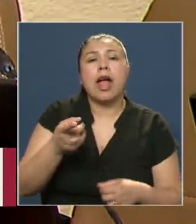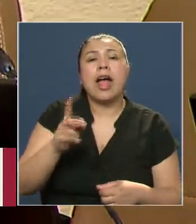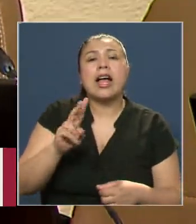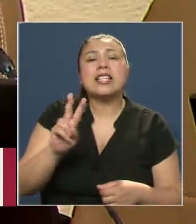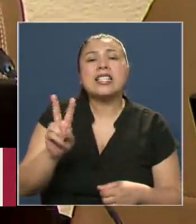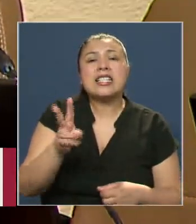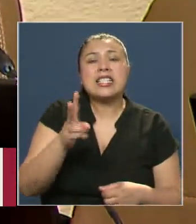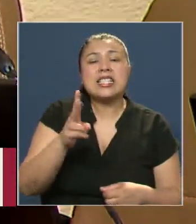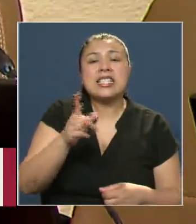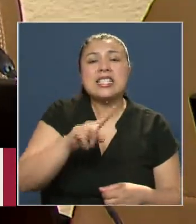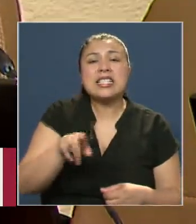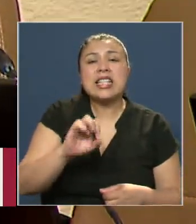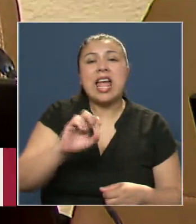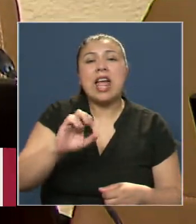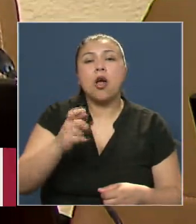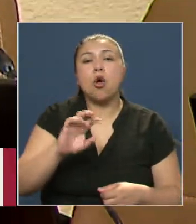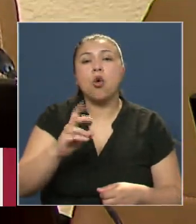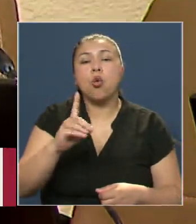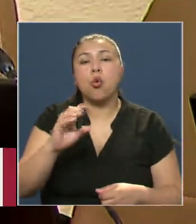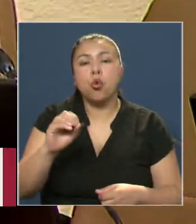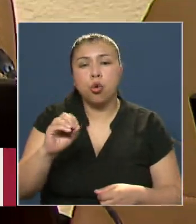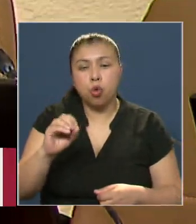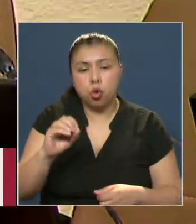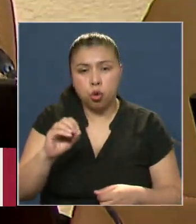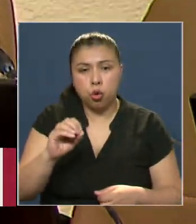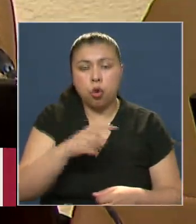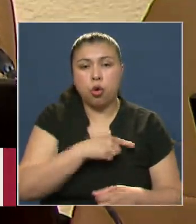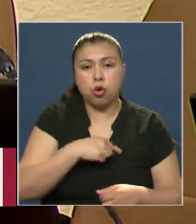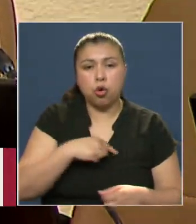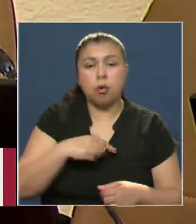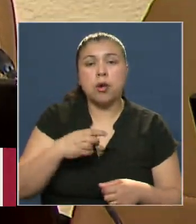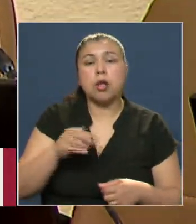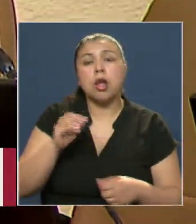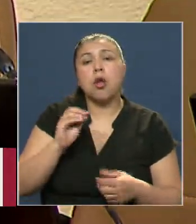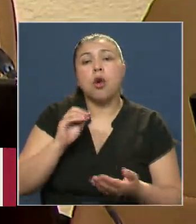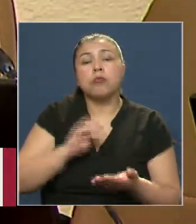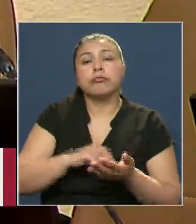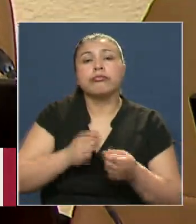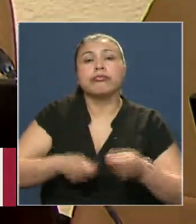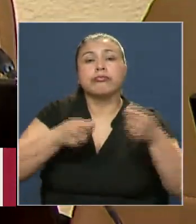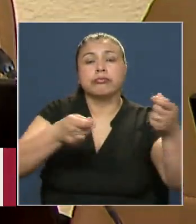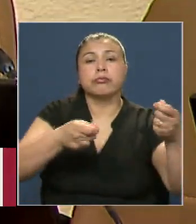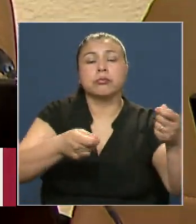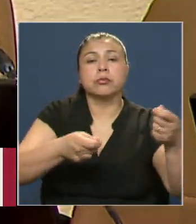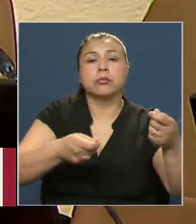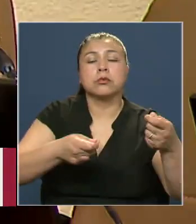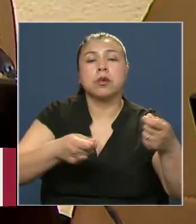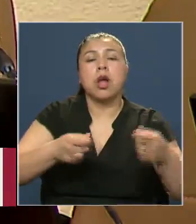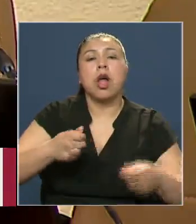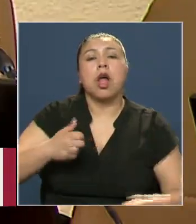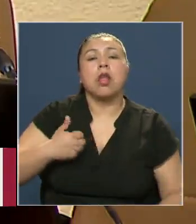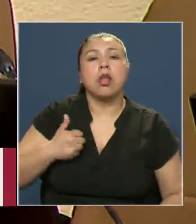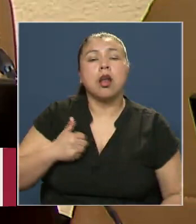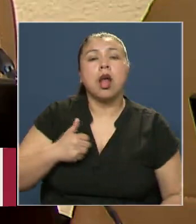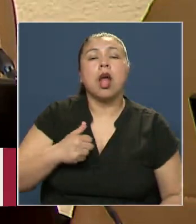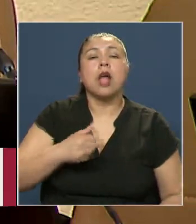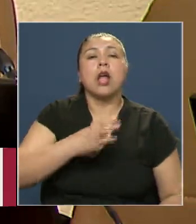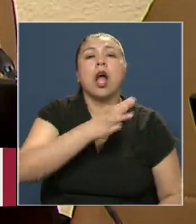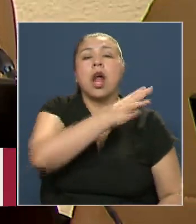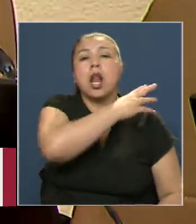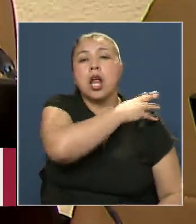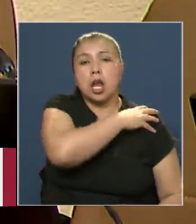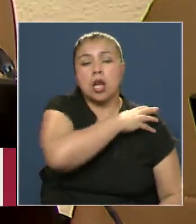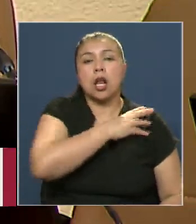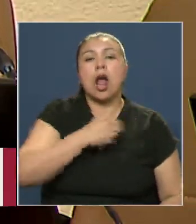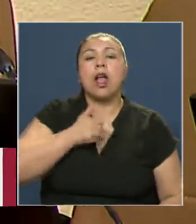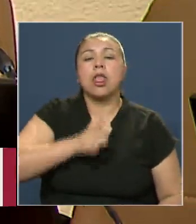Valentín Villegas. De manera que quiero oficiar al señor director general de la Policía de Investigaciones y al señor general